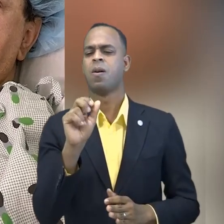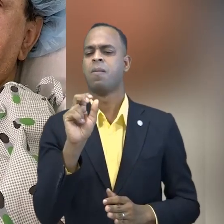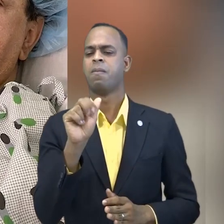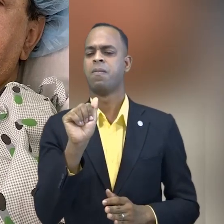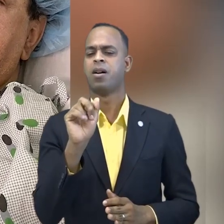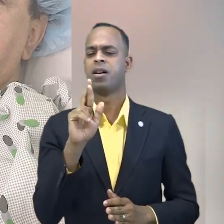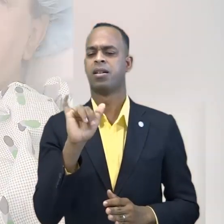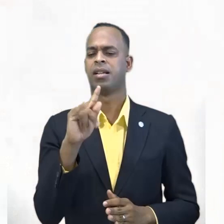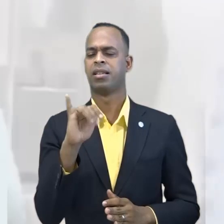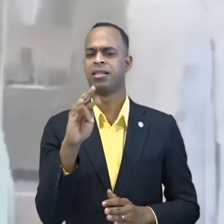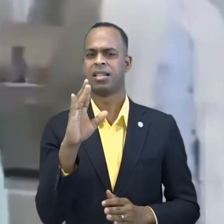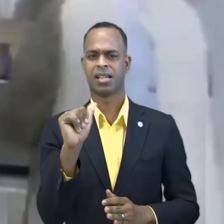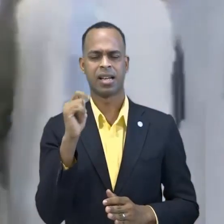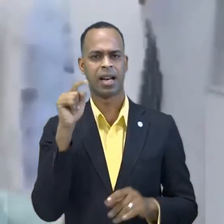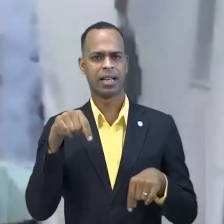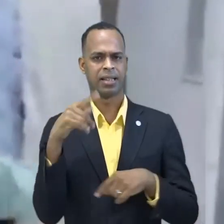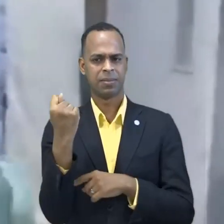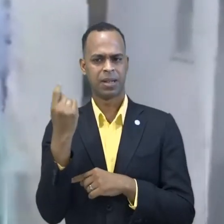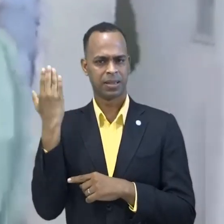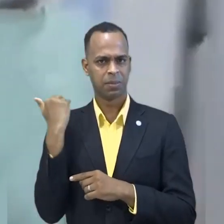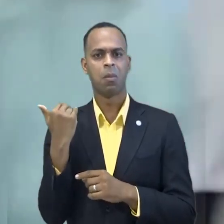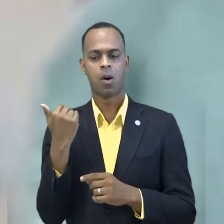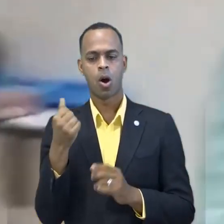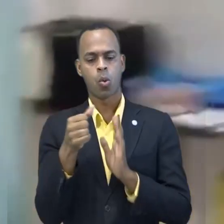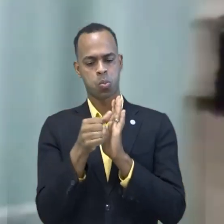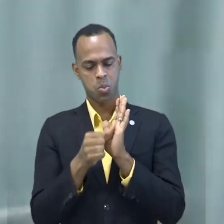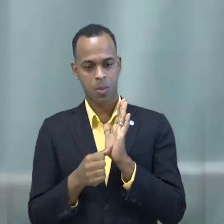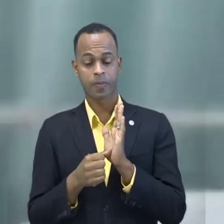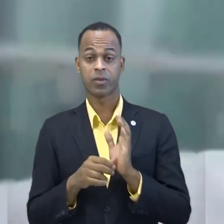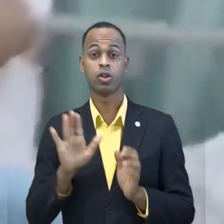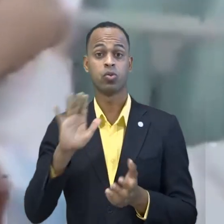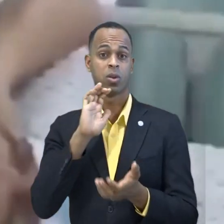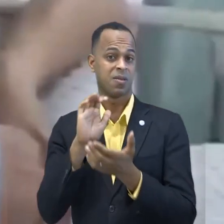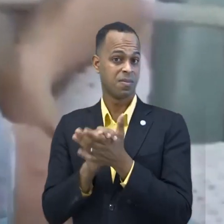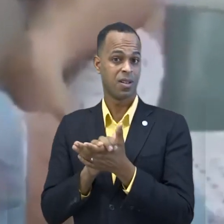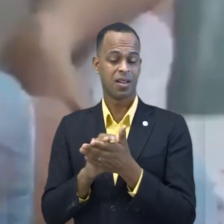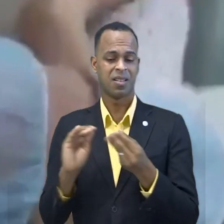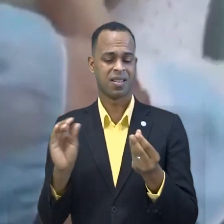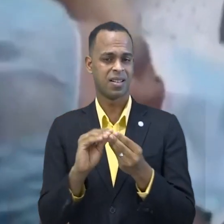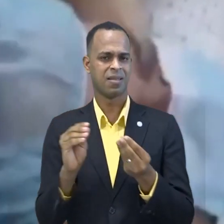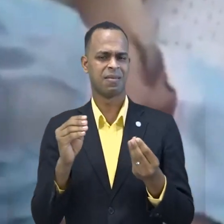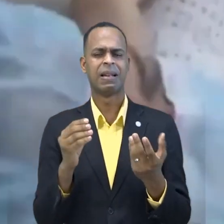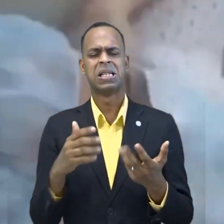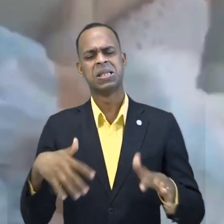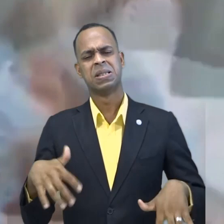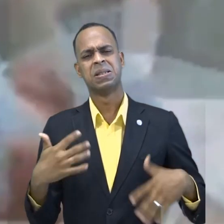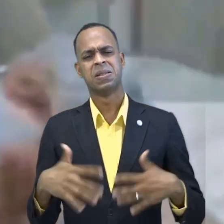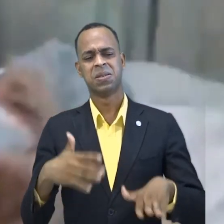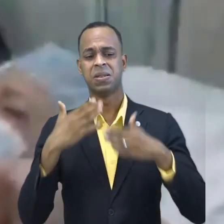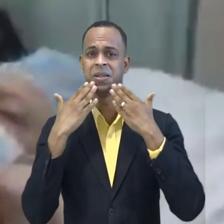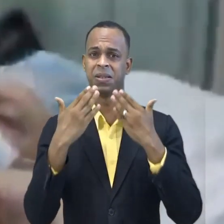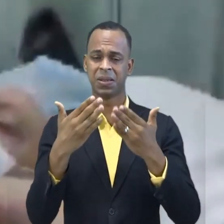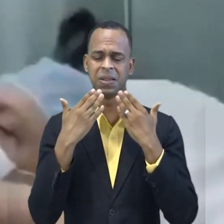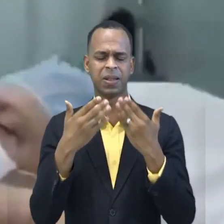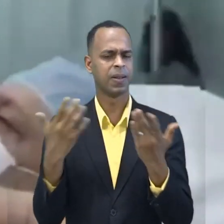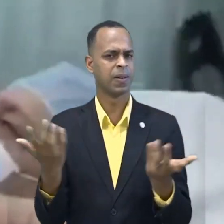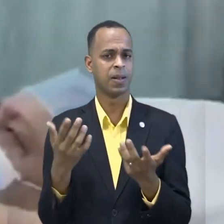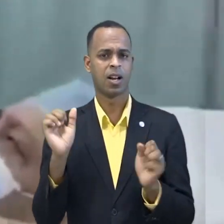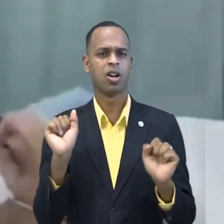cirugía bariátrica en la mañana de este martes. Fátima Villalona, esposa de Elma Jimbe,